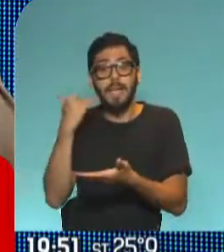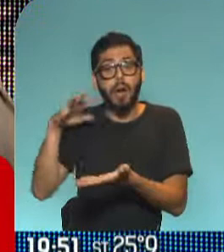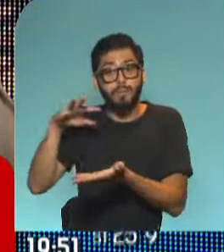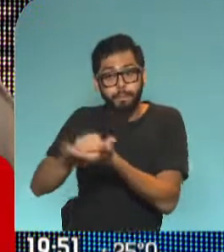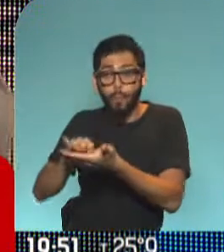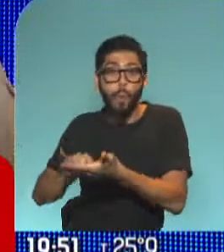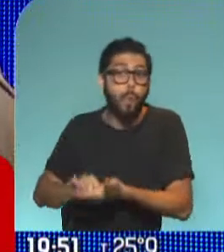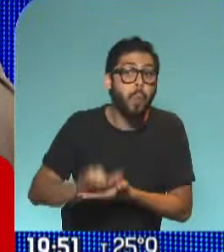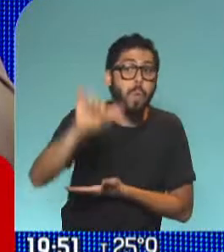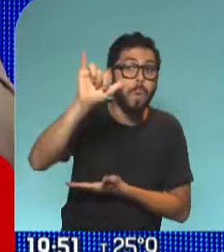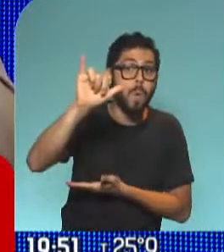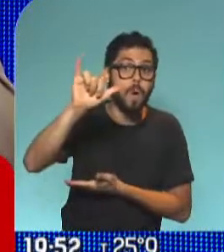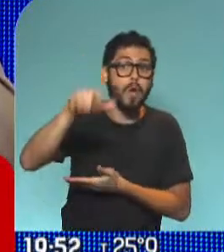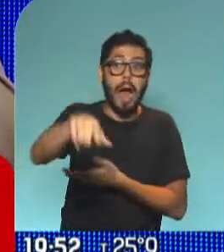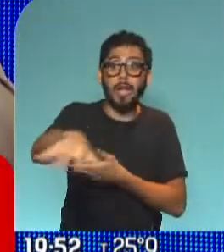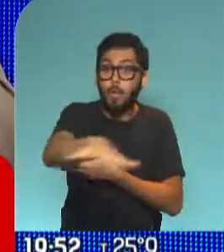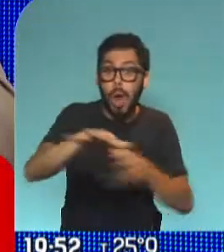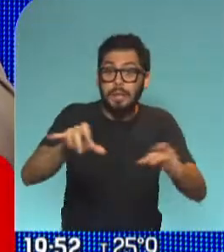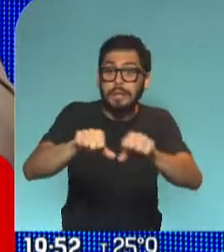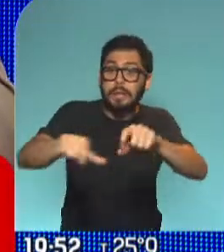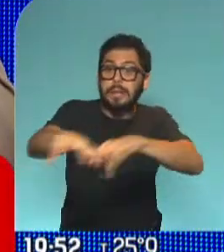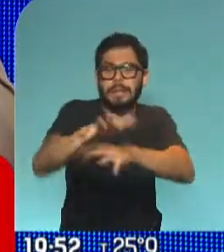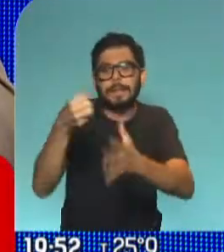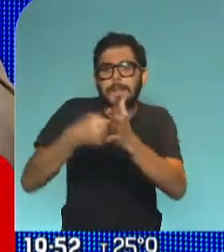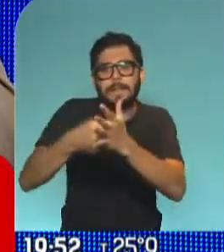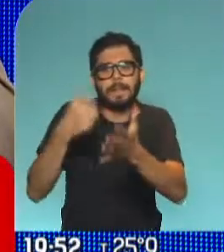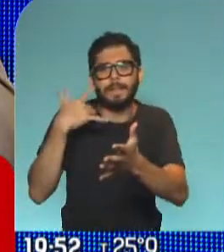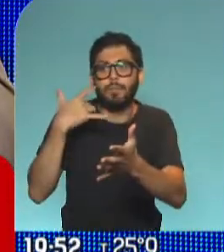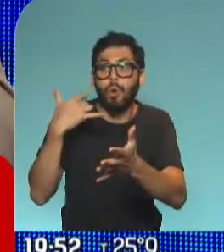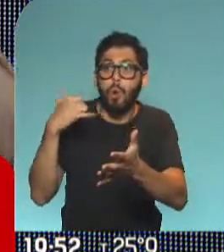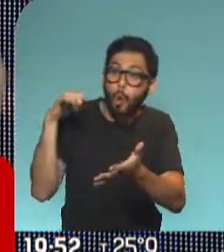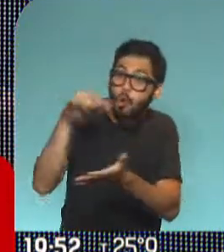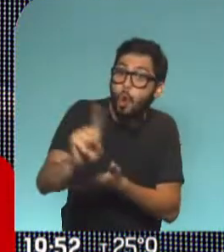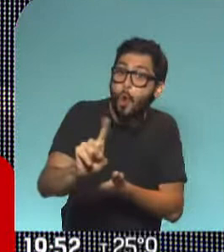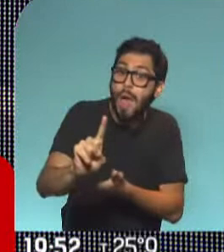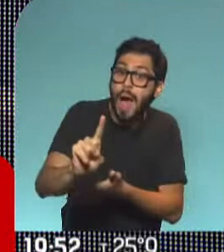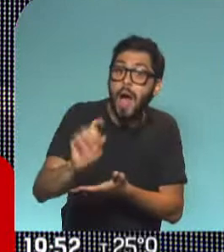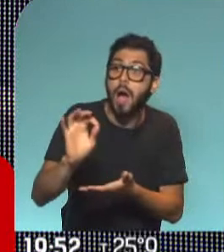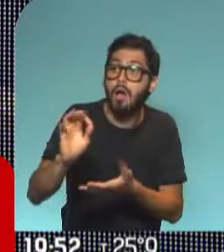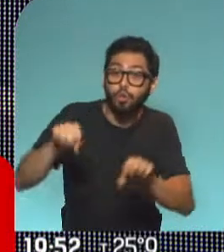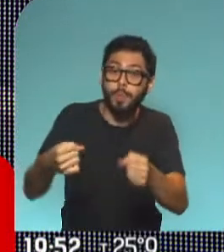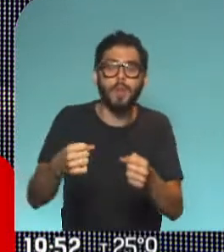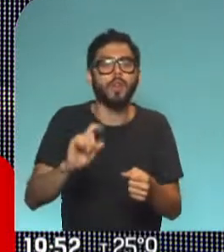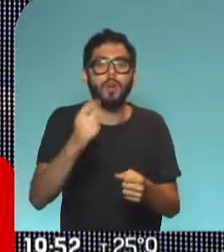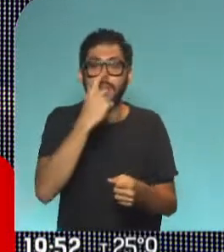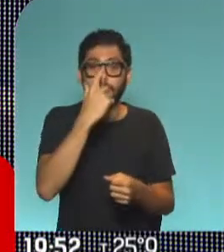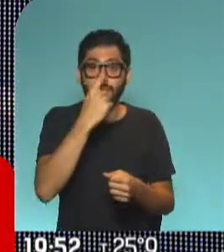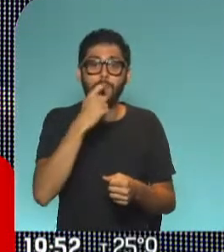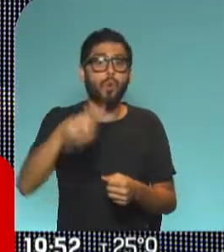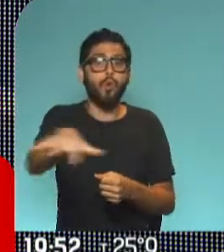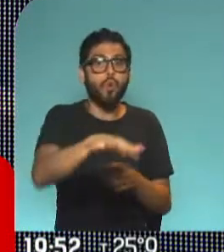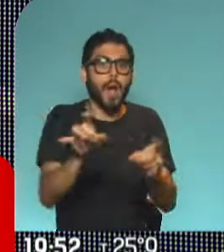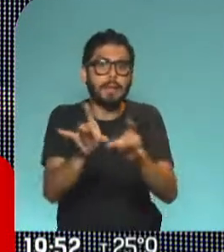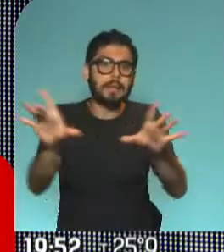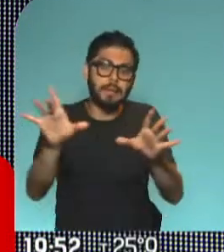circulando el virus a morir, hay que evitar que se produzca ese efecto. Pero la idea es que no se viajen directamente. Que el que va a ir a un lugar de alta transmisión no